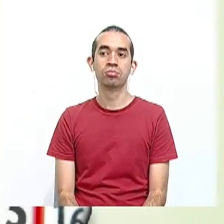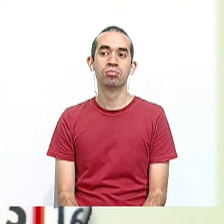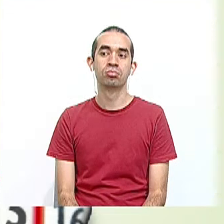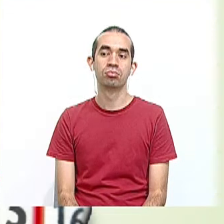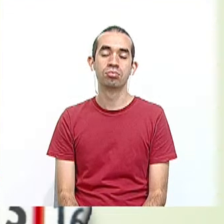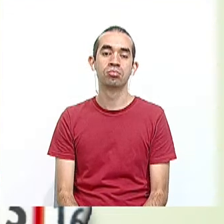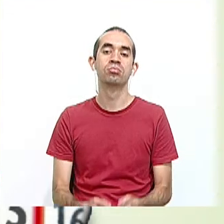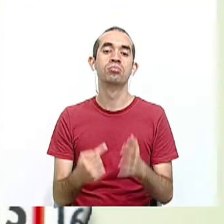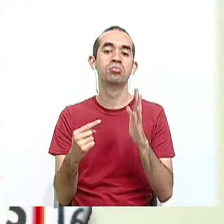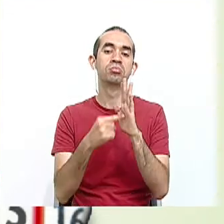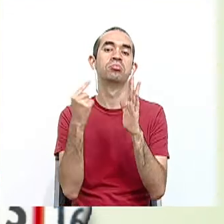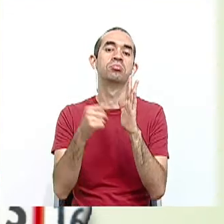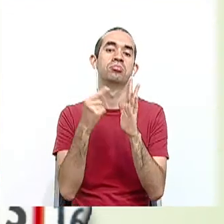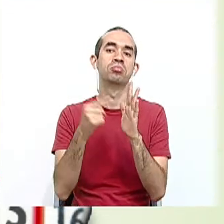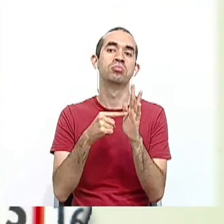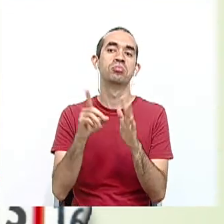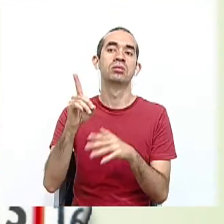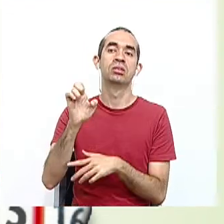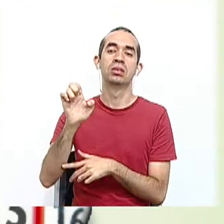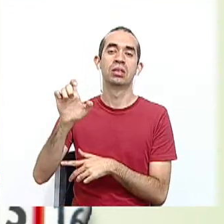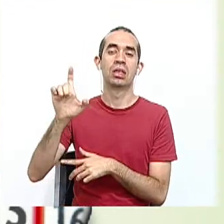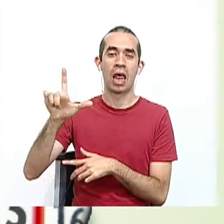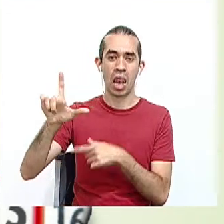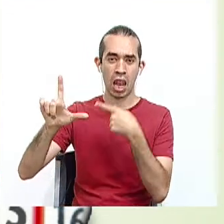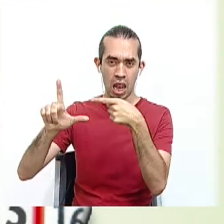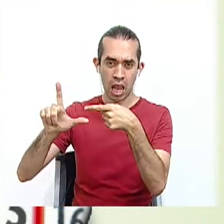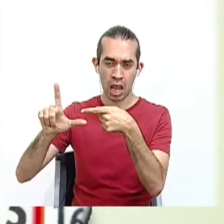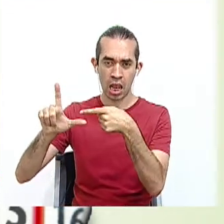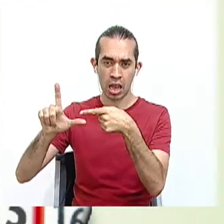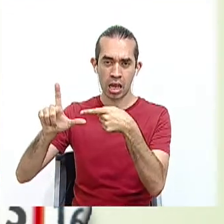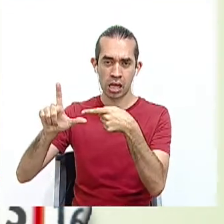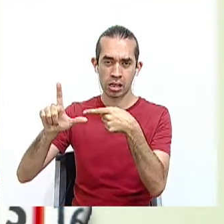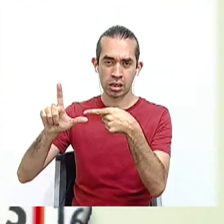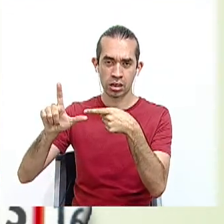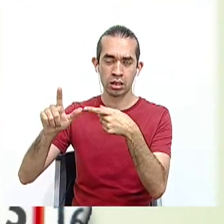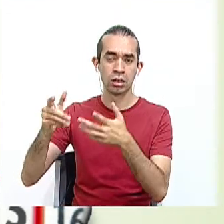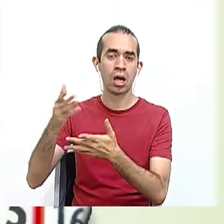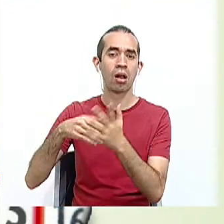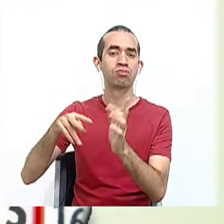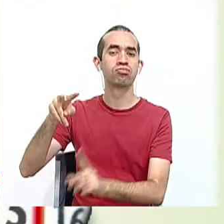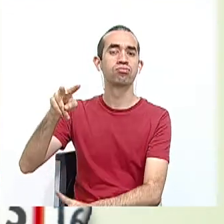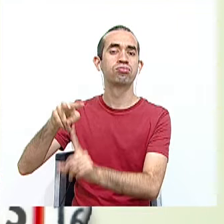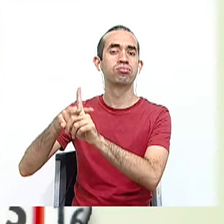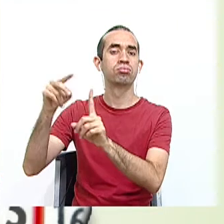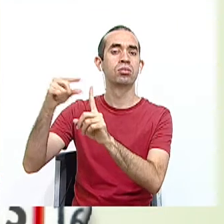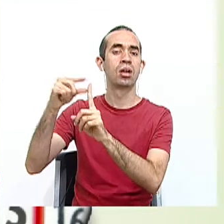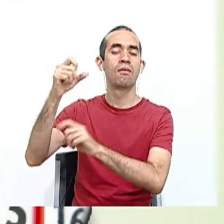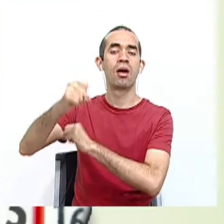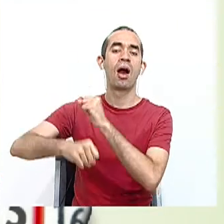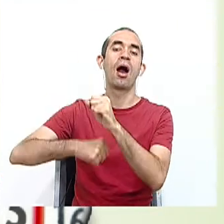Algunas veces encontraremos del. Esto se aplica cuando aparece la palabra año.